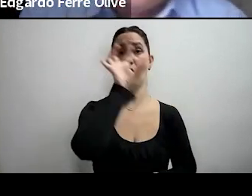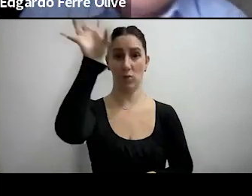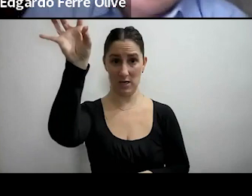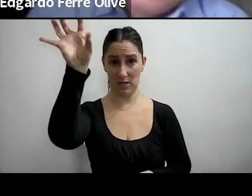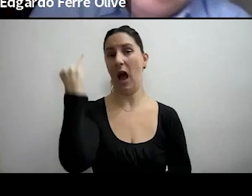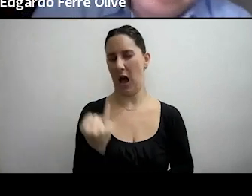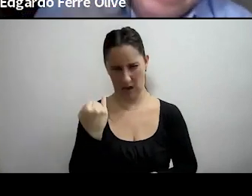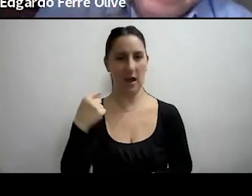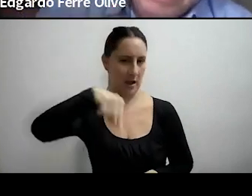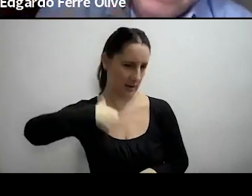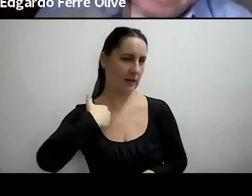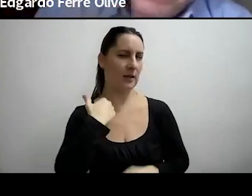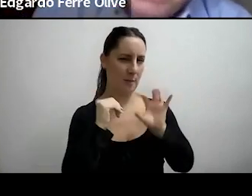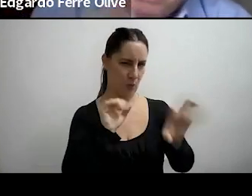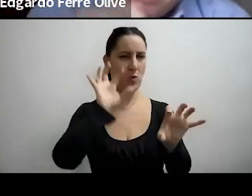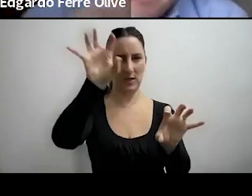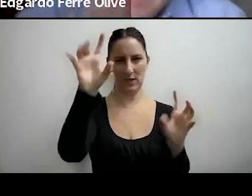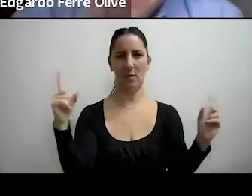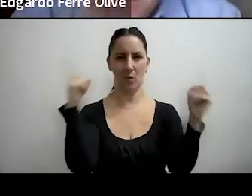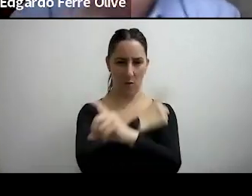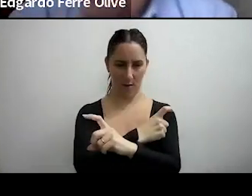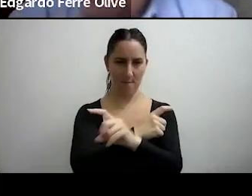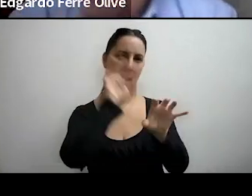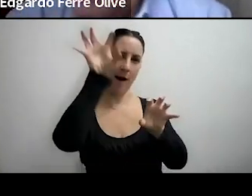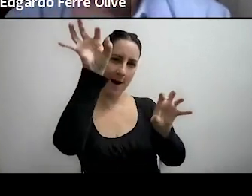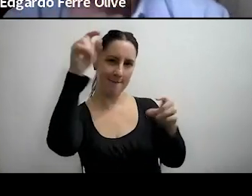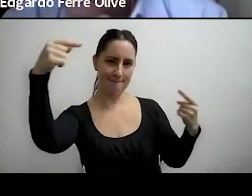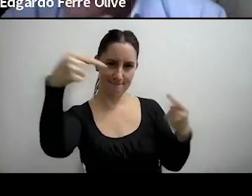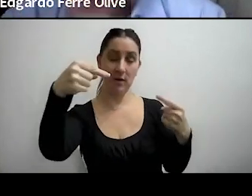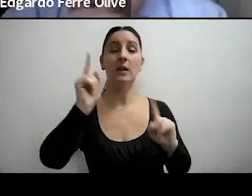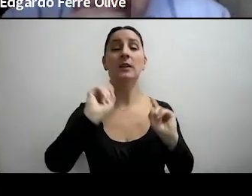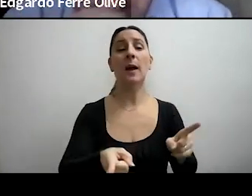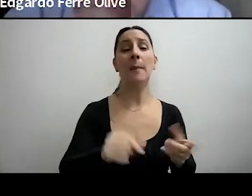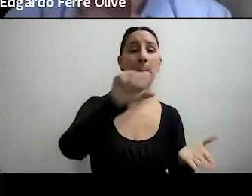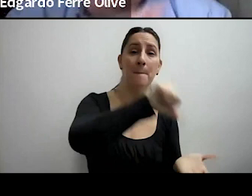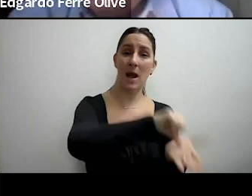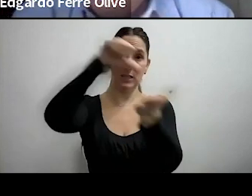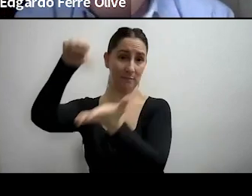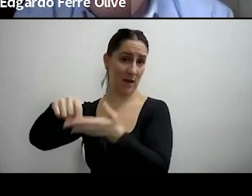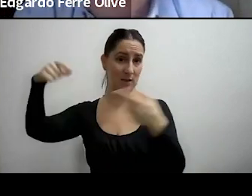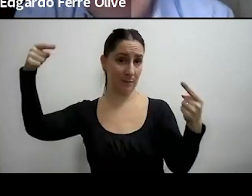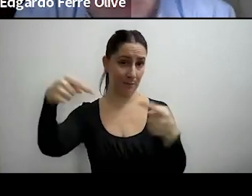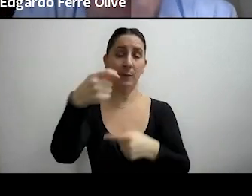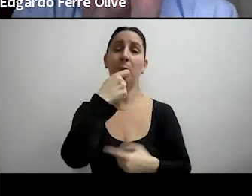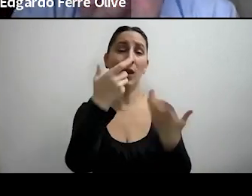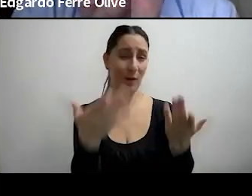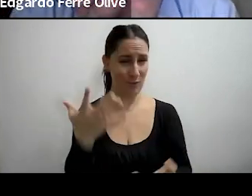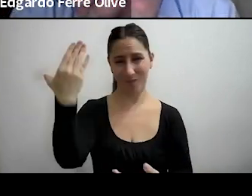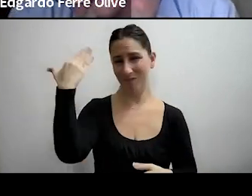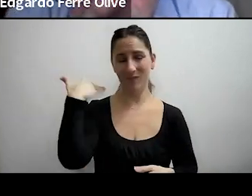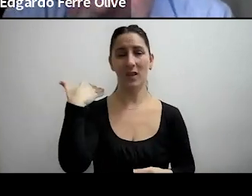provincias, entre una provincia y otra, y también puede ser entre naciones. Un caso concreto que habrán escuchado hablar de